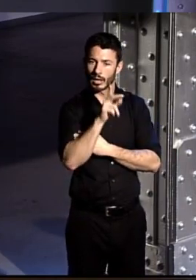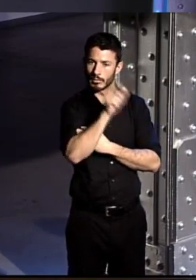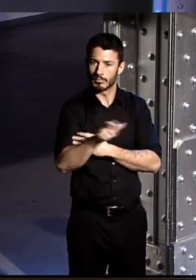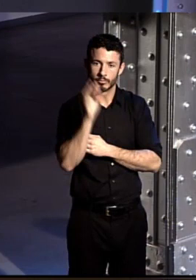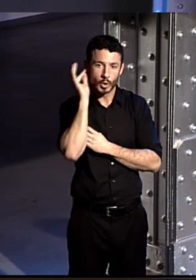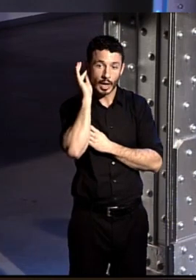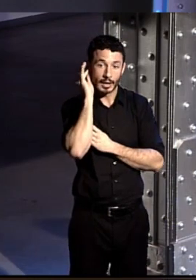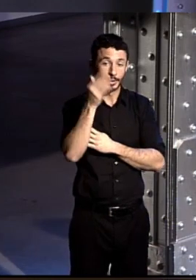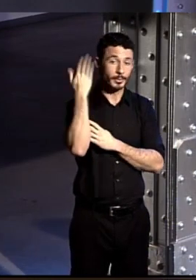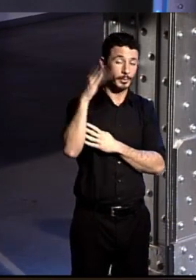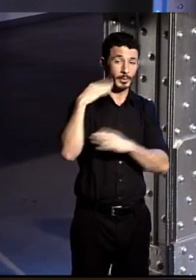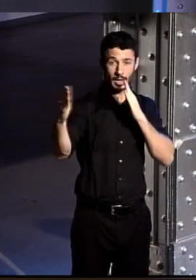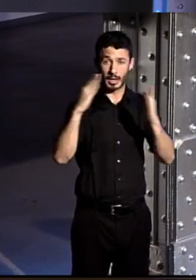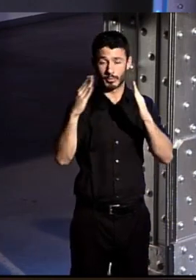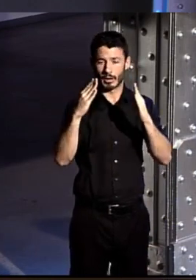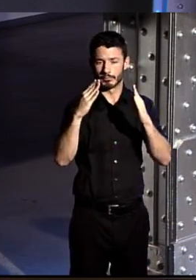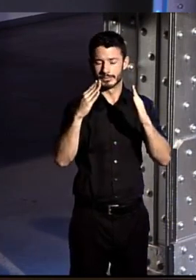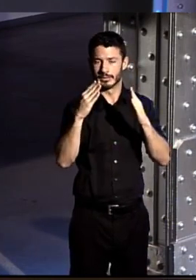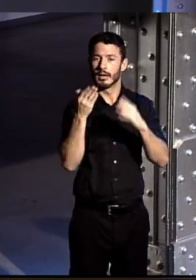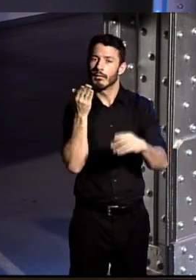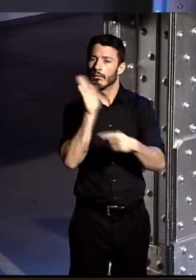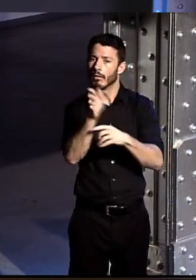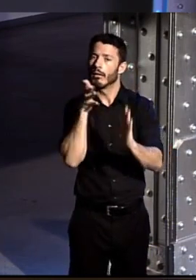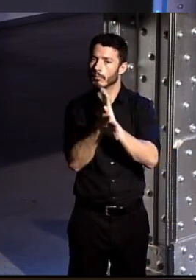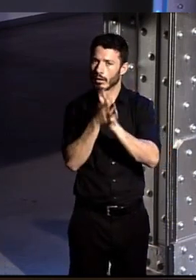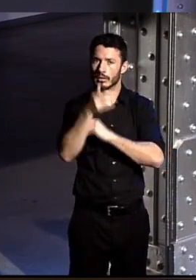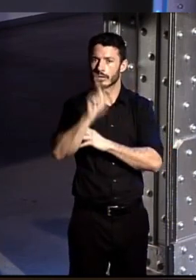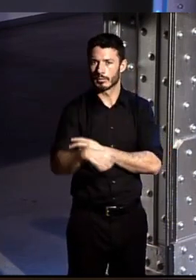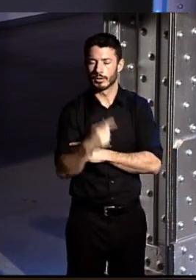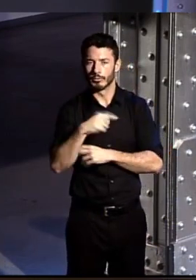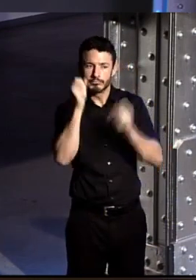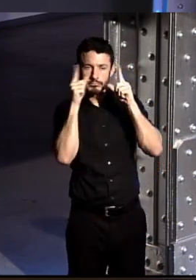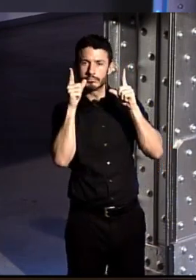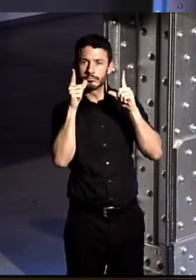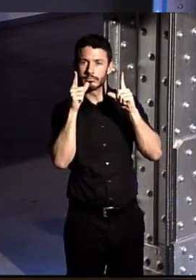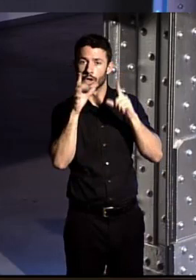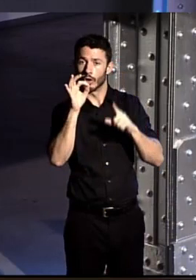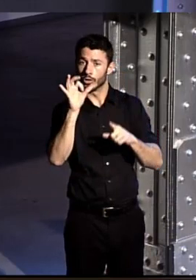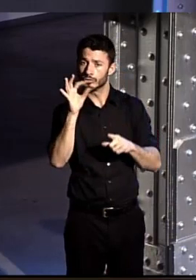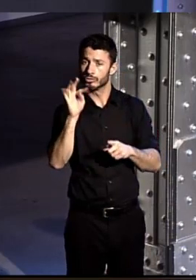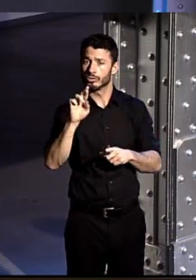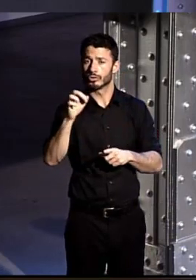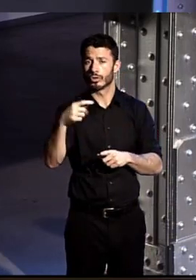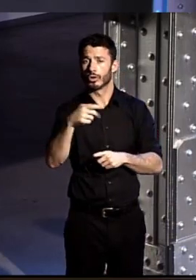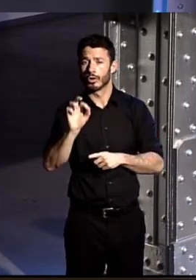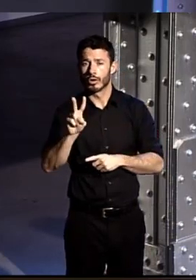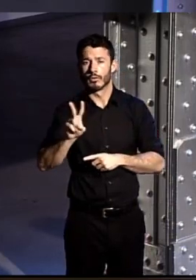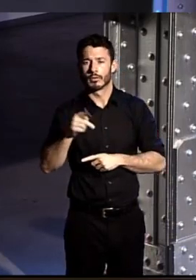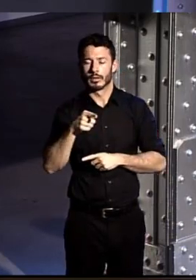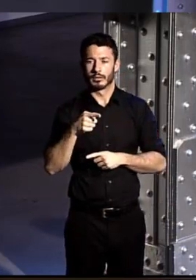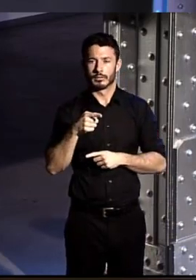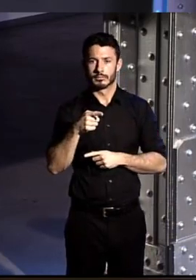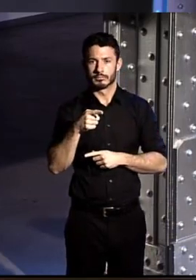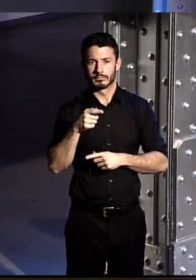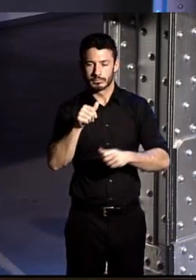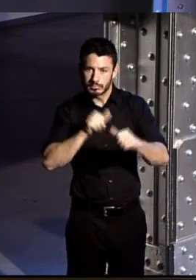esa época. Entonces, a mí pues me di cuenta de que en mi lectura de Strogoff, mi recuerdo de esa lectura era muy parcial, y a